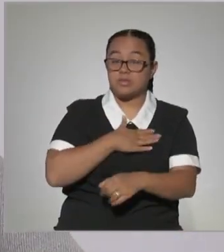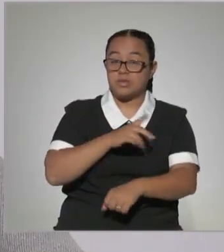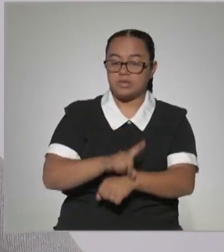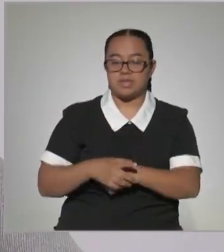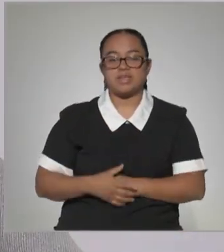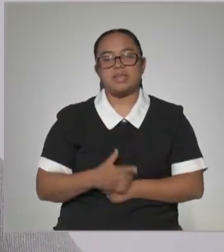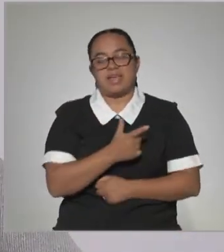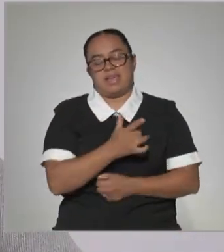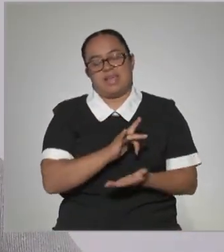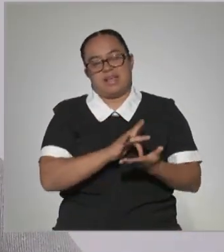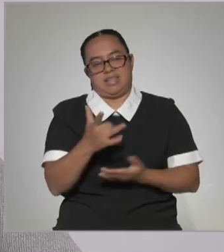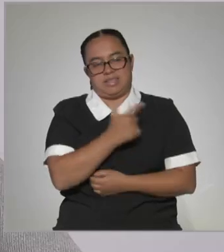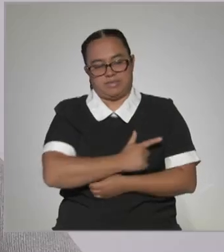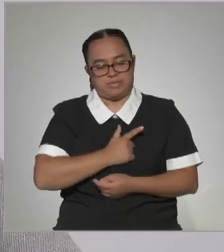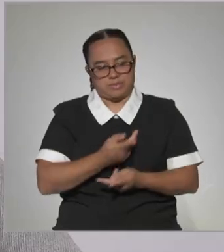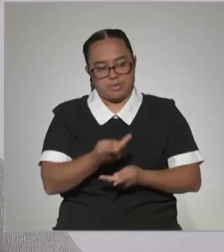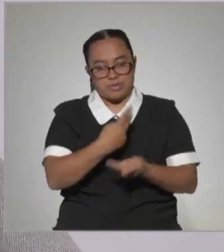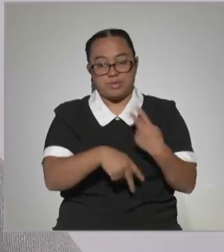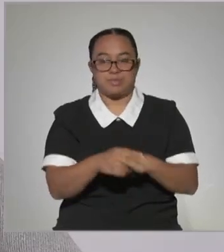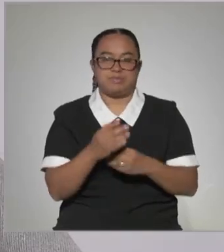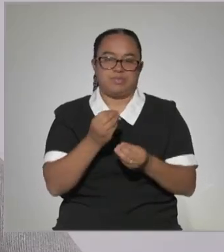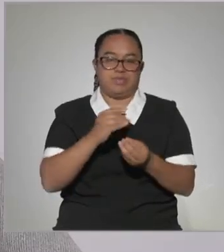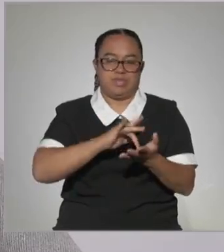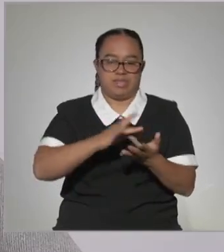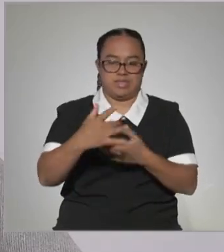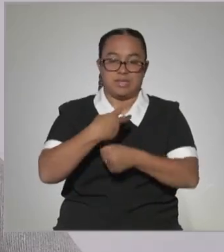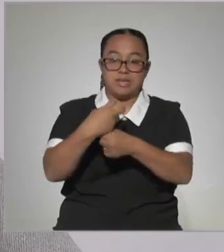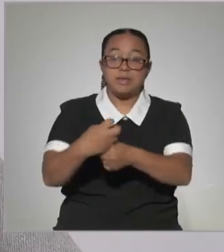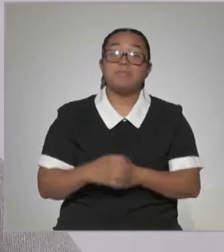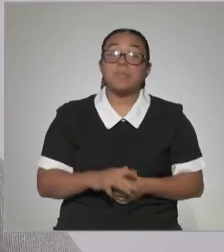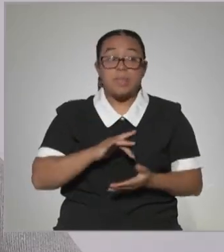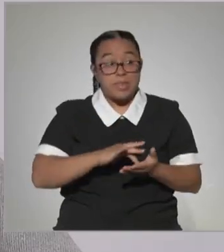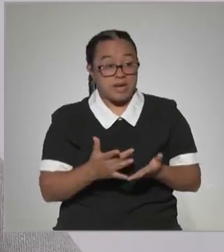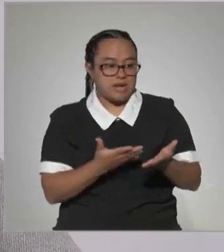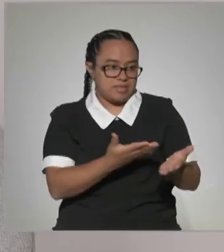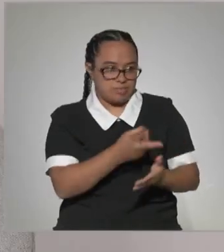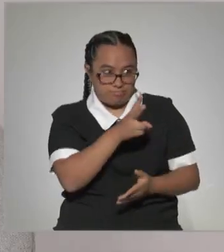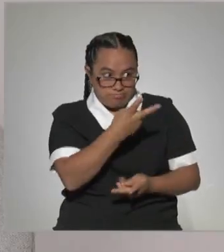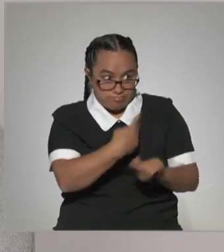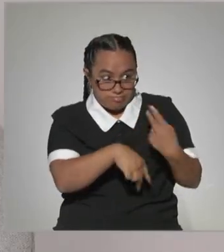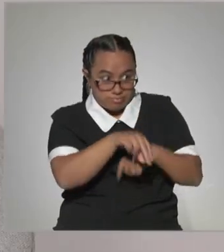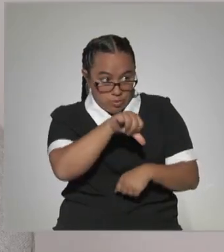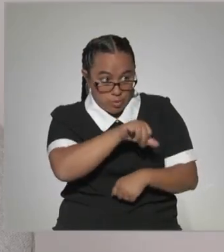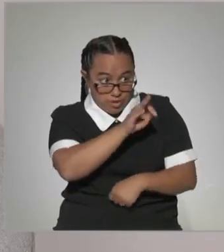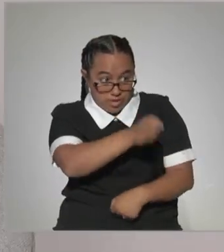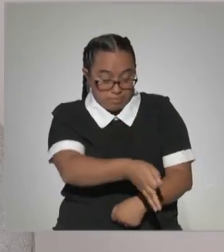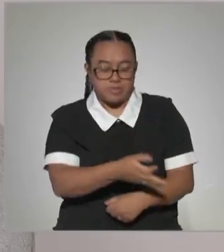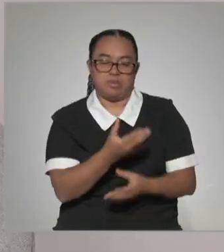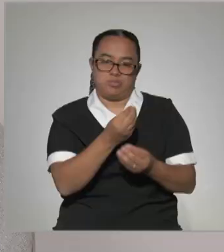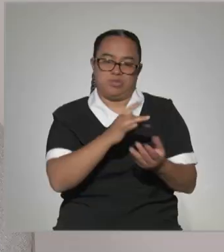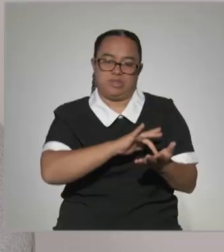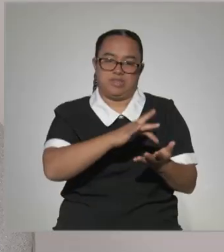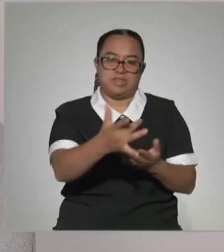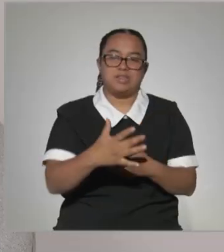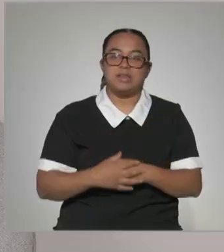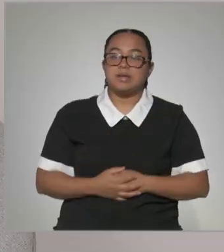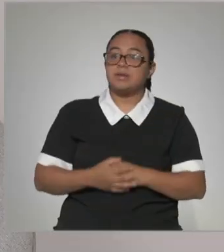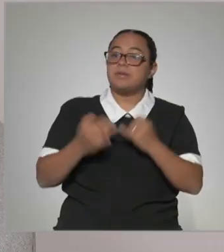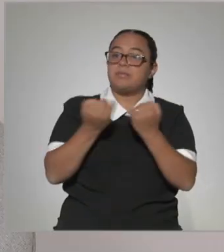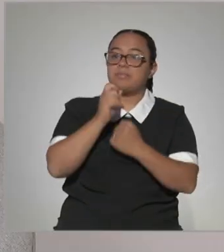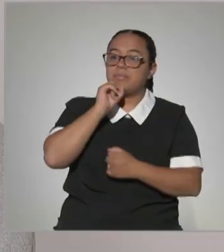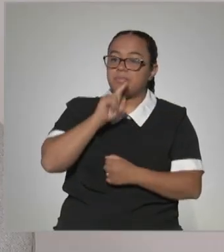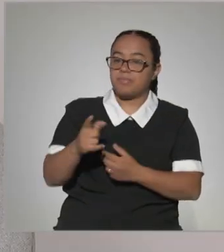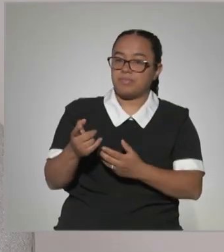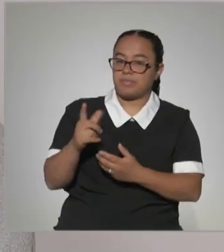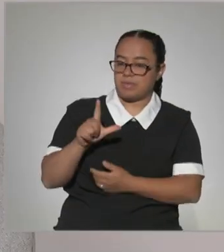un placer y muchas gracias por la invitación. Al contrario, gracias a ti por haber aceptado y estar aquí esta mañana Mil con gracias. nosotros. Gracias. También está